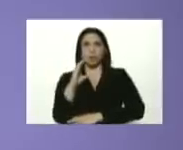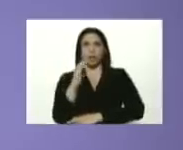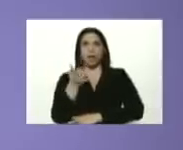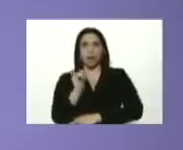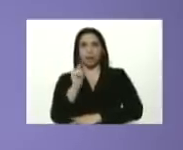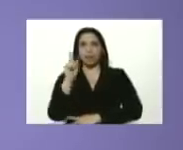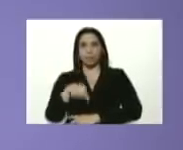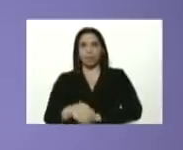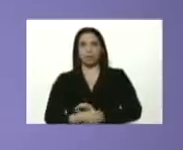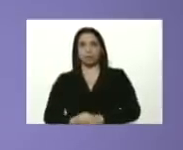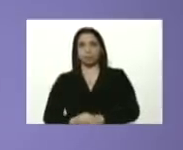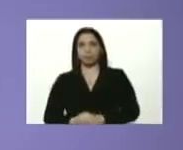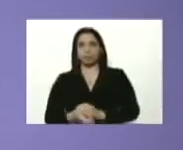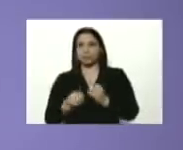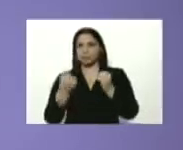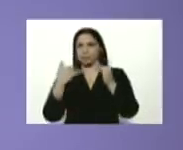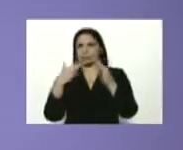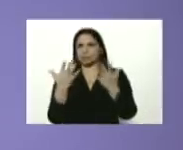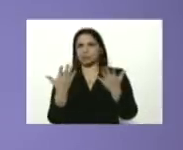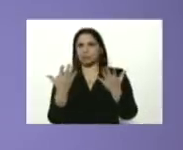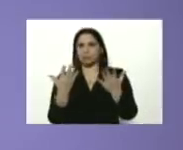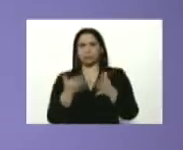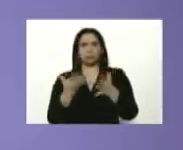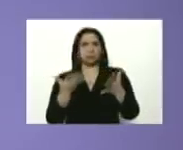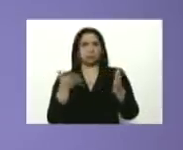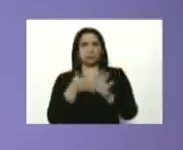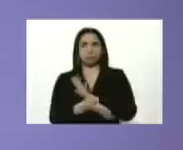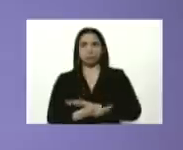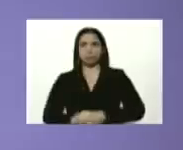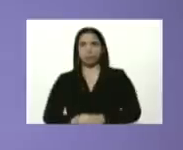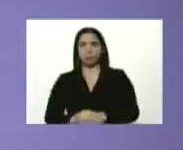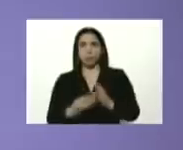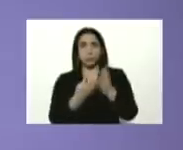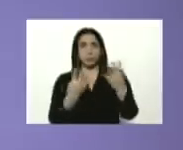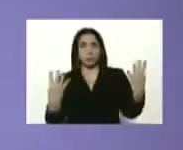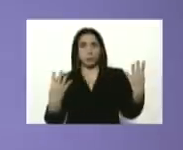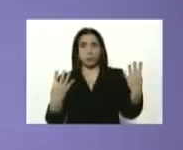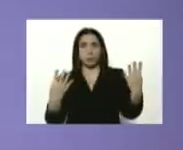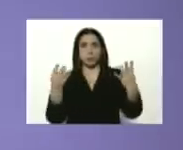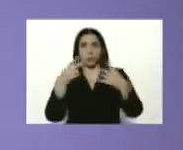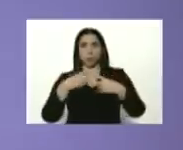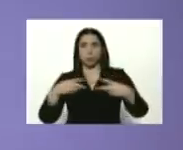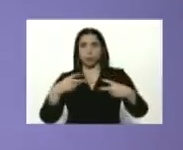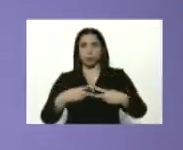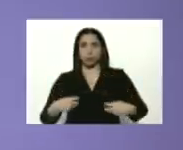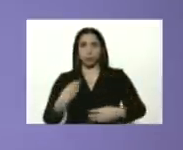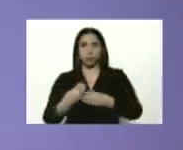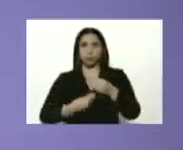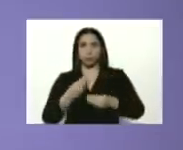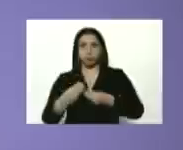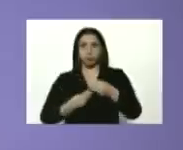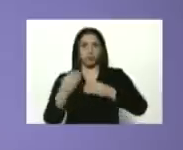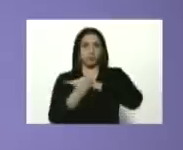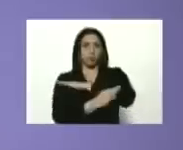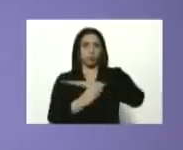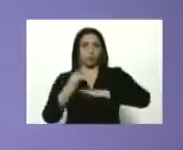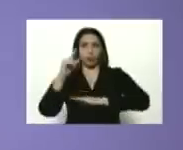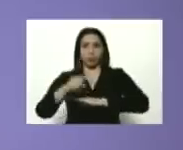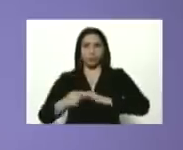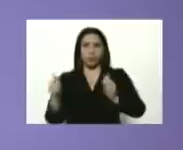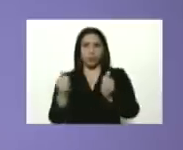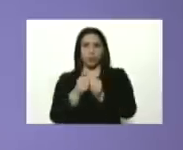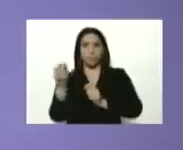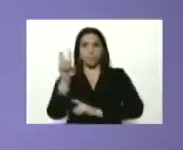además un subregistro en lo que es este cerco epidemiológico que se trata de realizar en las fronteras también con